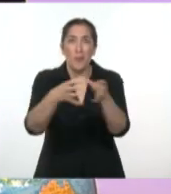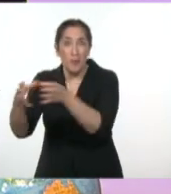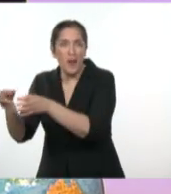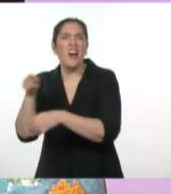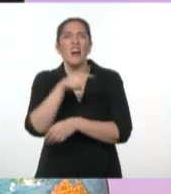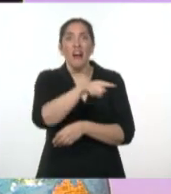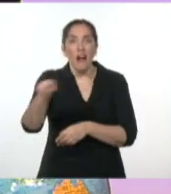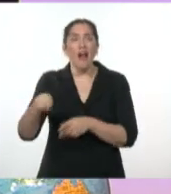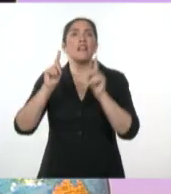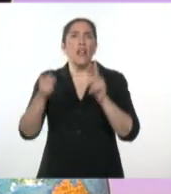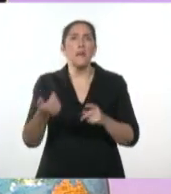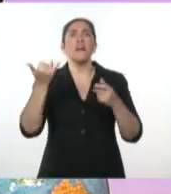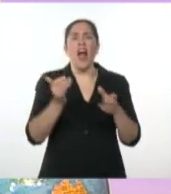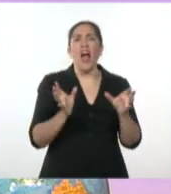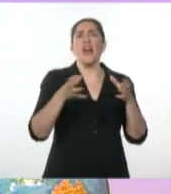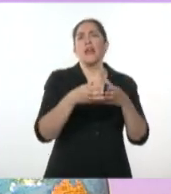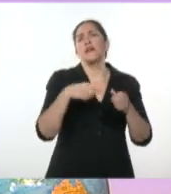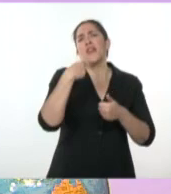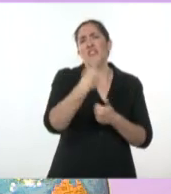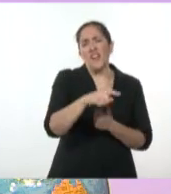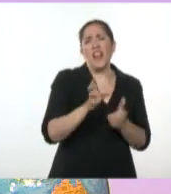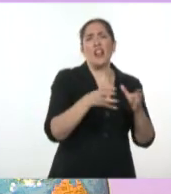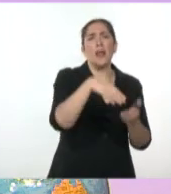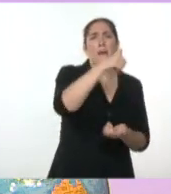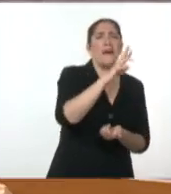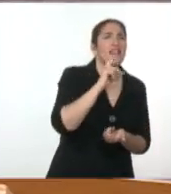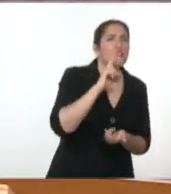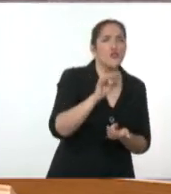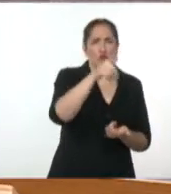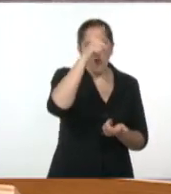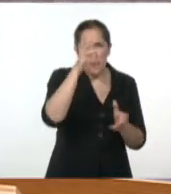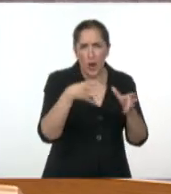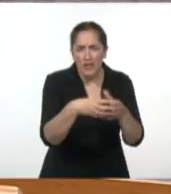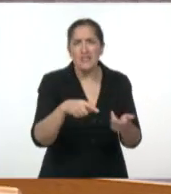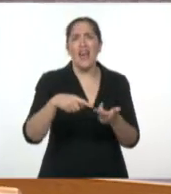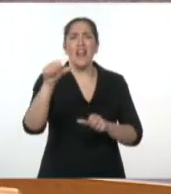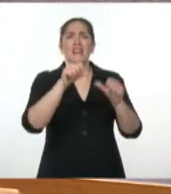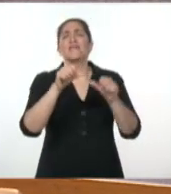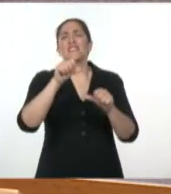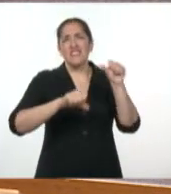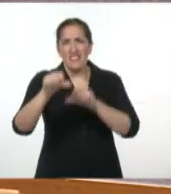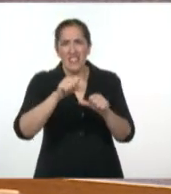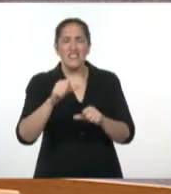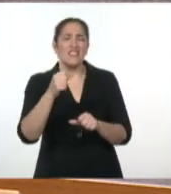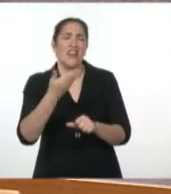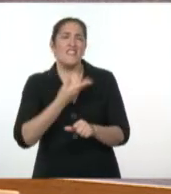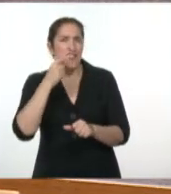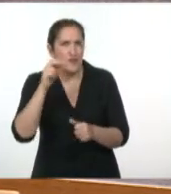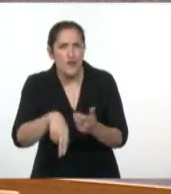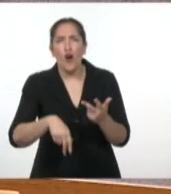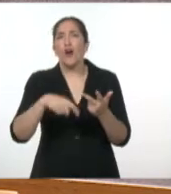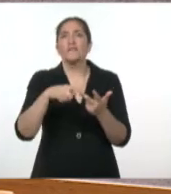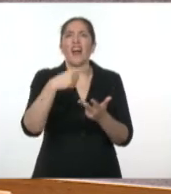con géneros temáticos, maravilloso, el relato policial, la ciencia ficción. Es decir que siempre